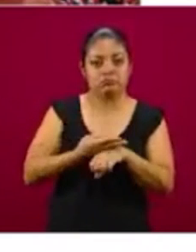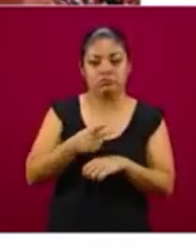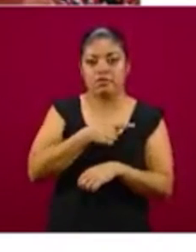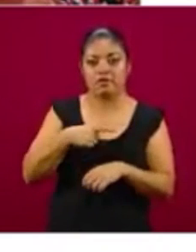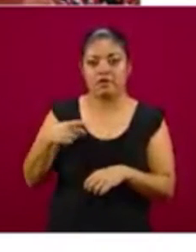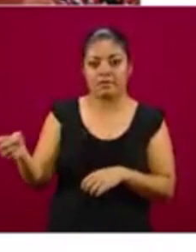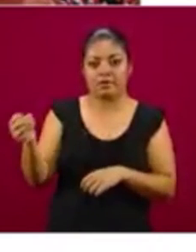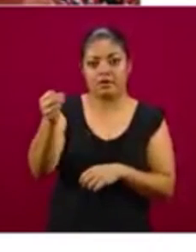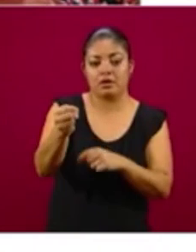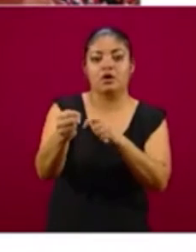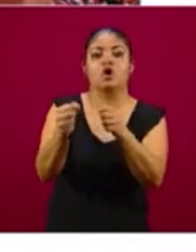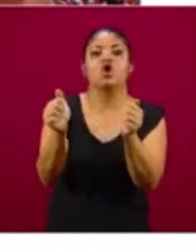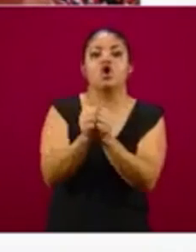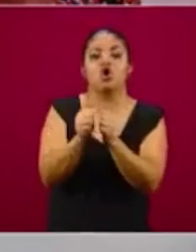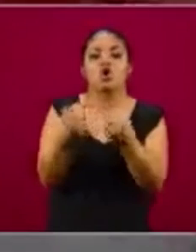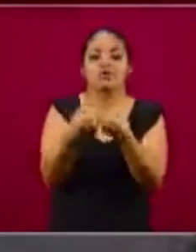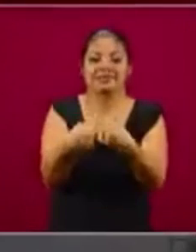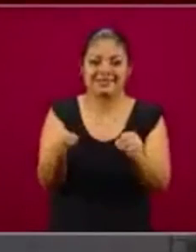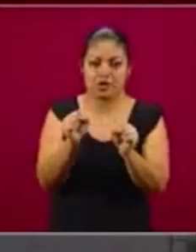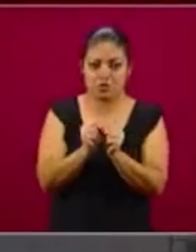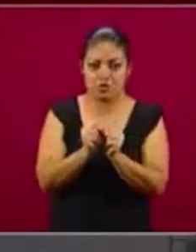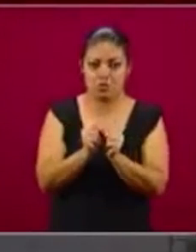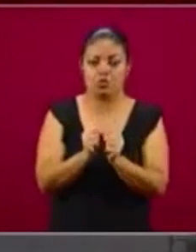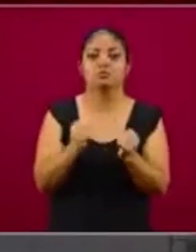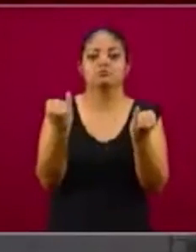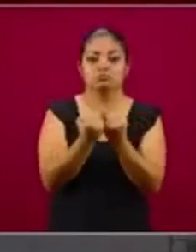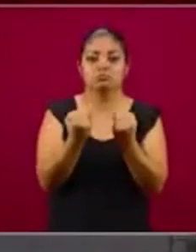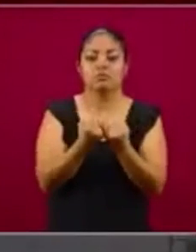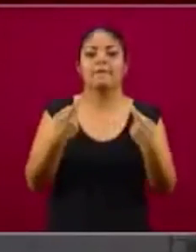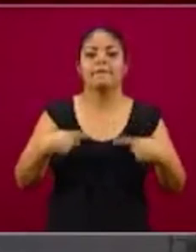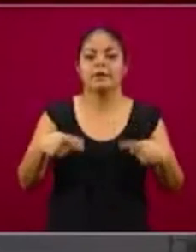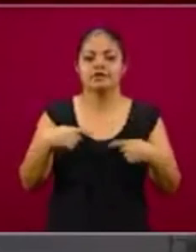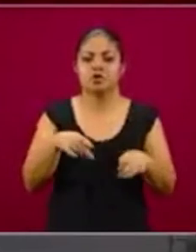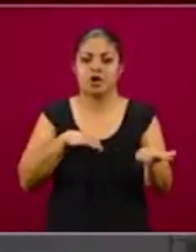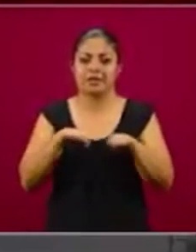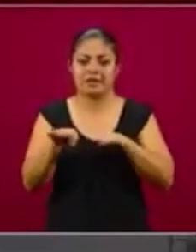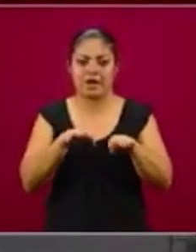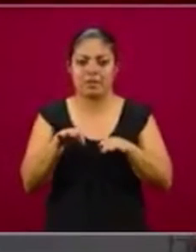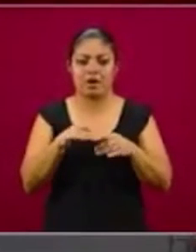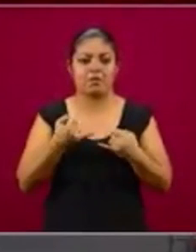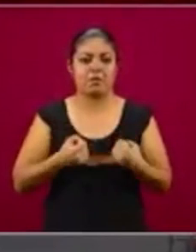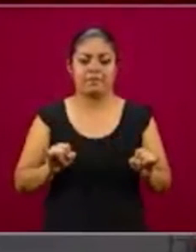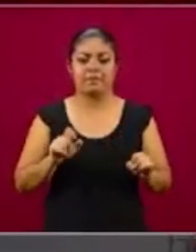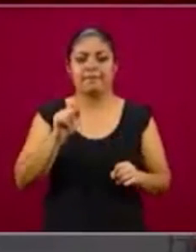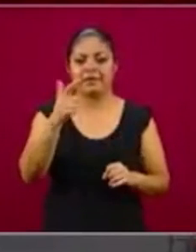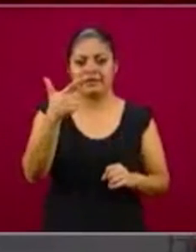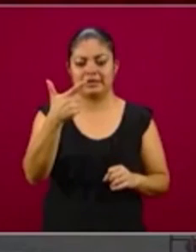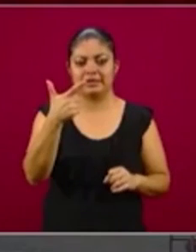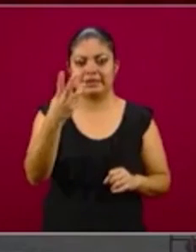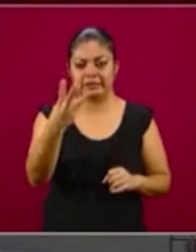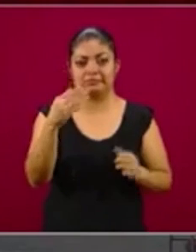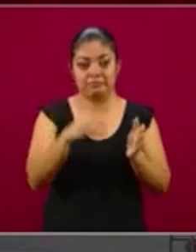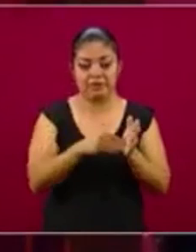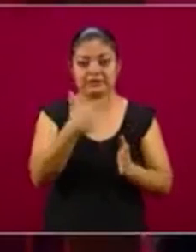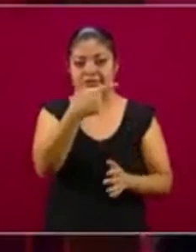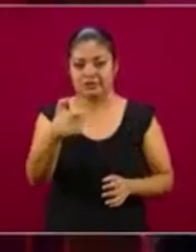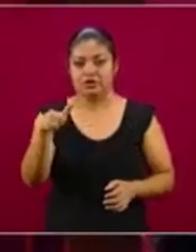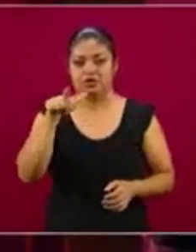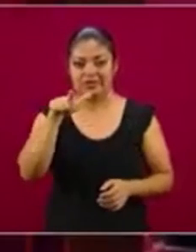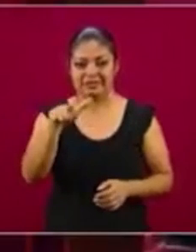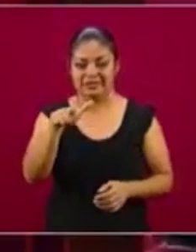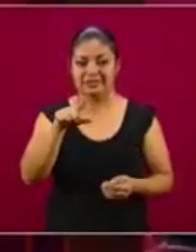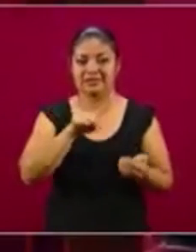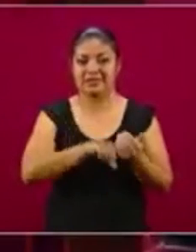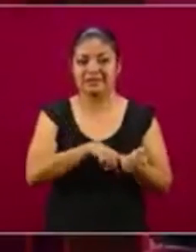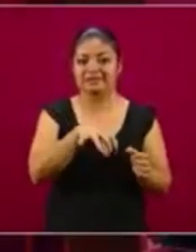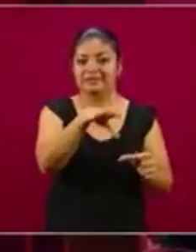seguridad social y los trabajadores independientes que son 23 mil 717 aquí estamos tomando el universo